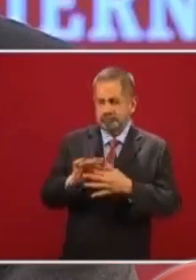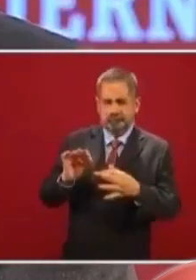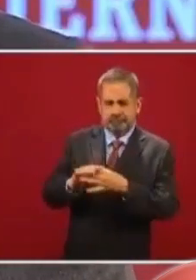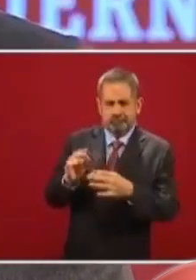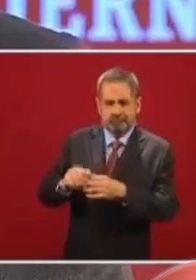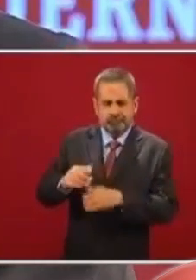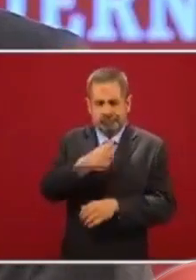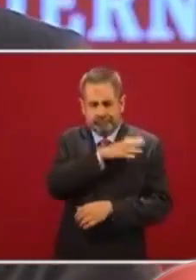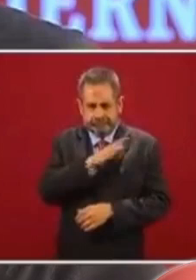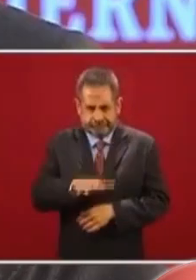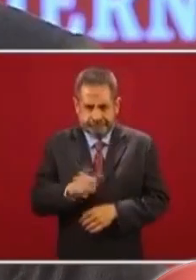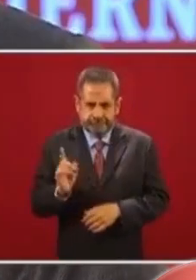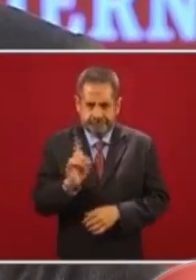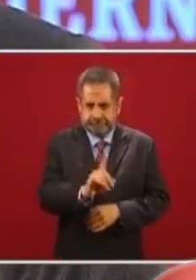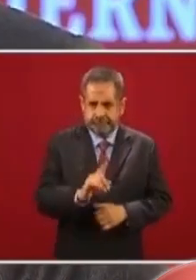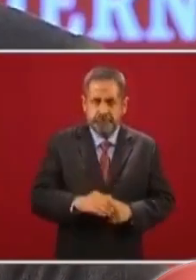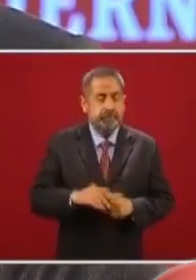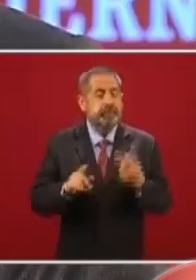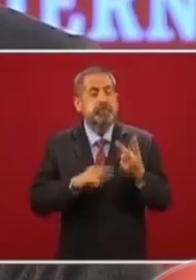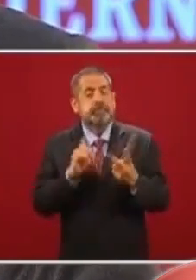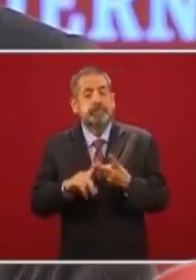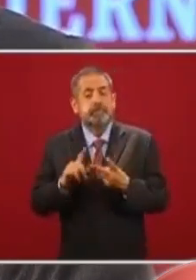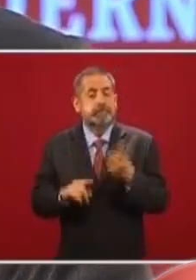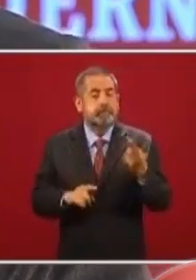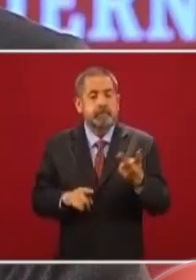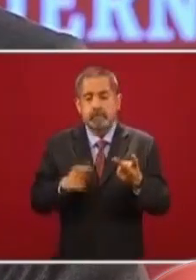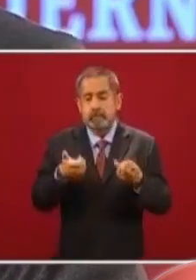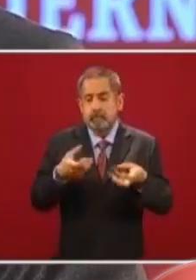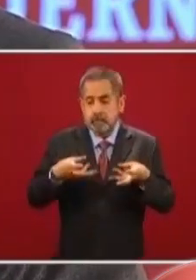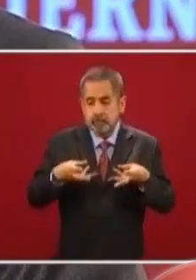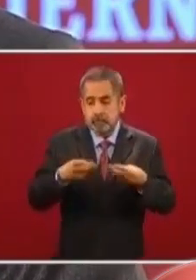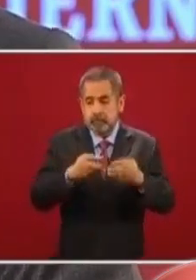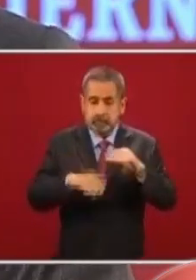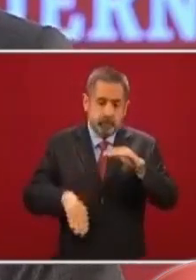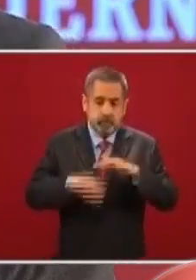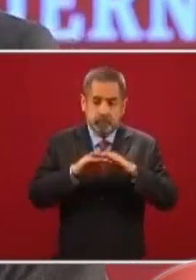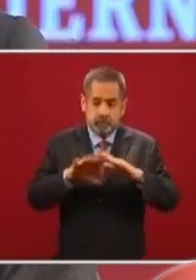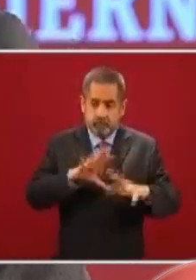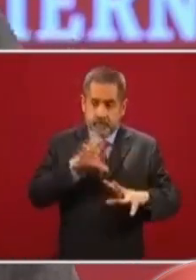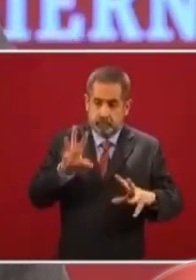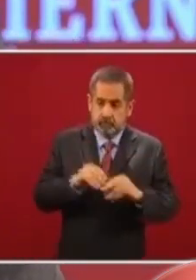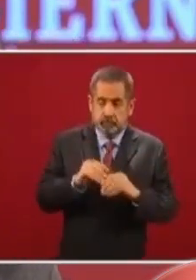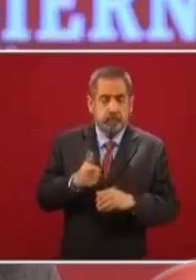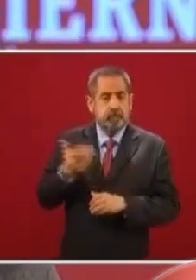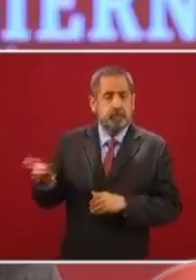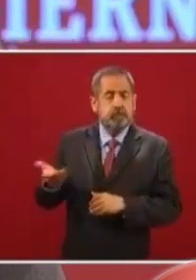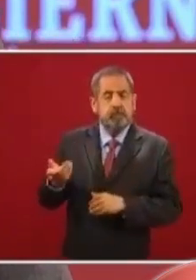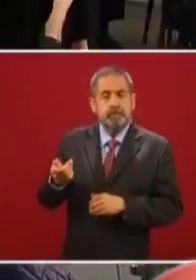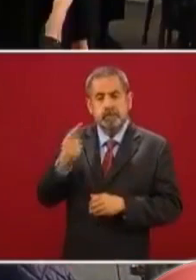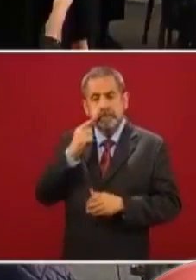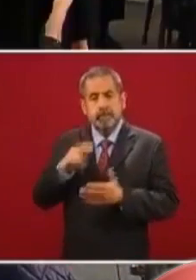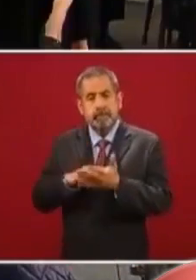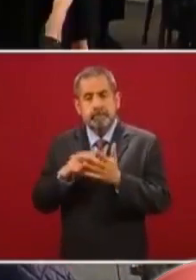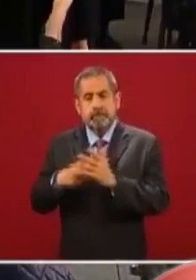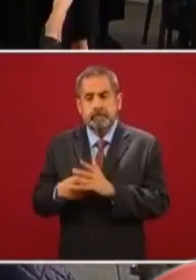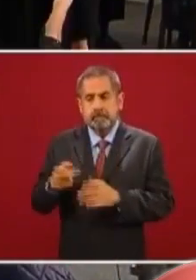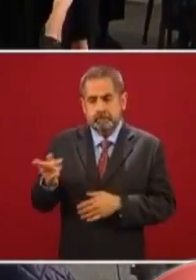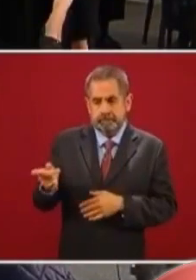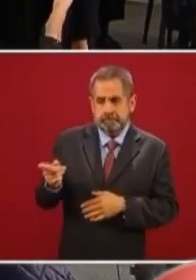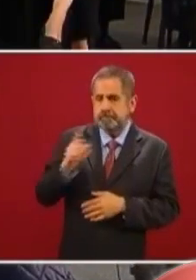él. Y sobre el costo en general, le voy a pedir al ingeniero